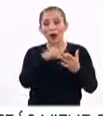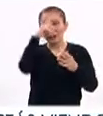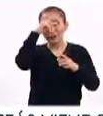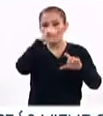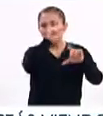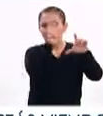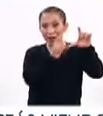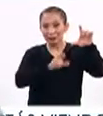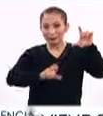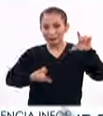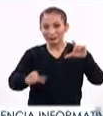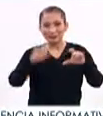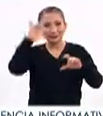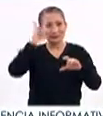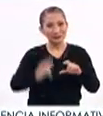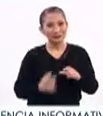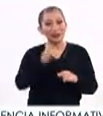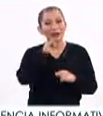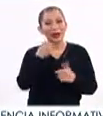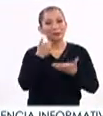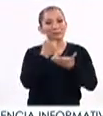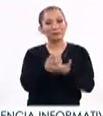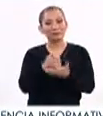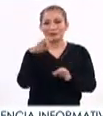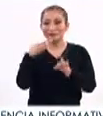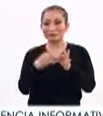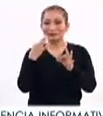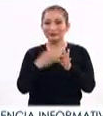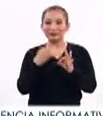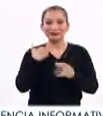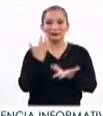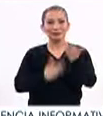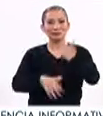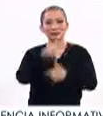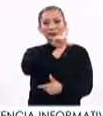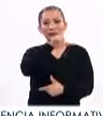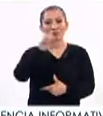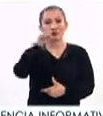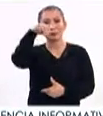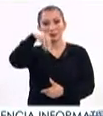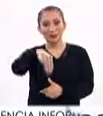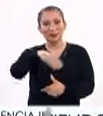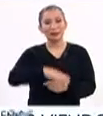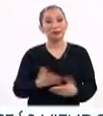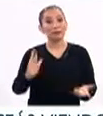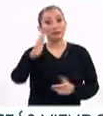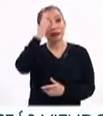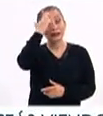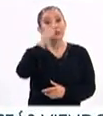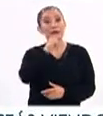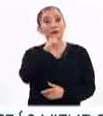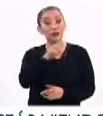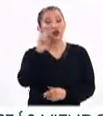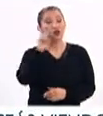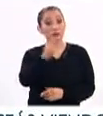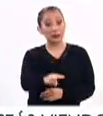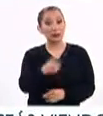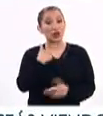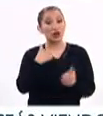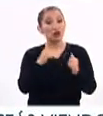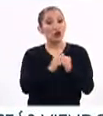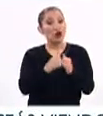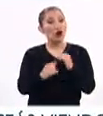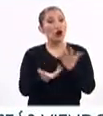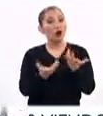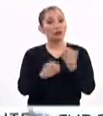de la República Mexicana. Griselda Yebra, quien se encuentra muy puntual, como siempre, en la lengua de señas mexicana. Le recordamos también que nos puede ver a través